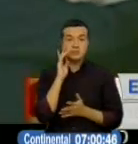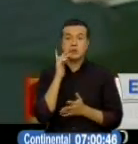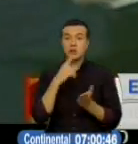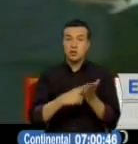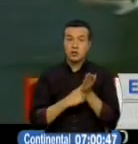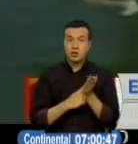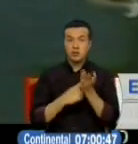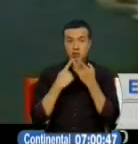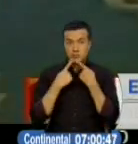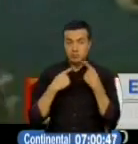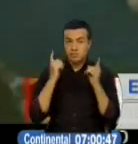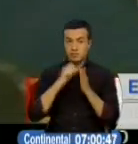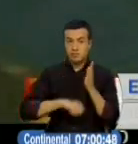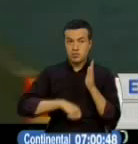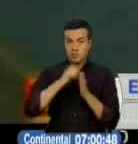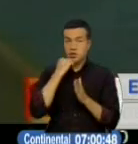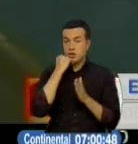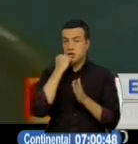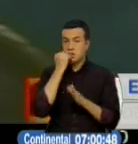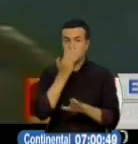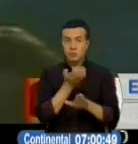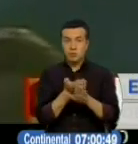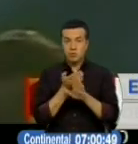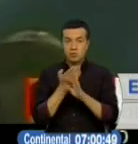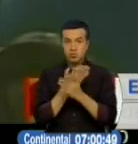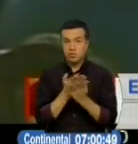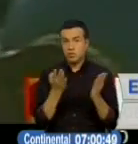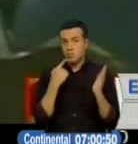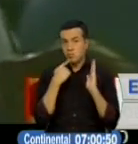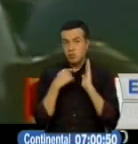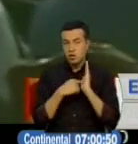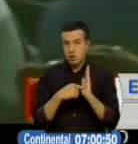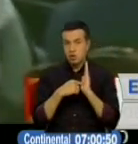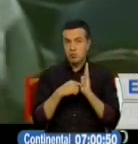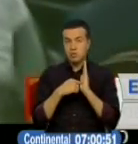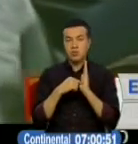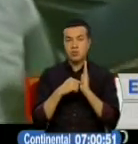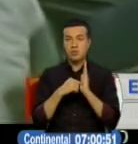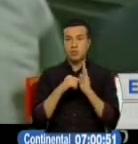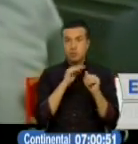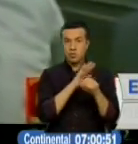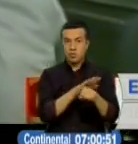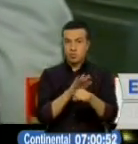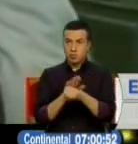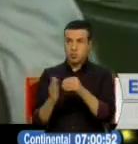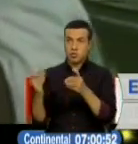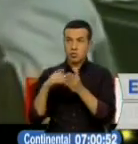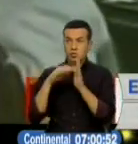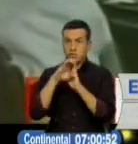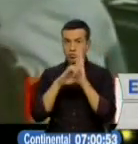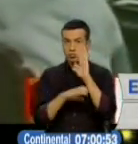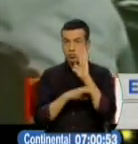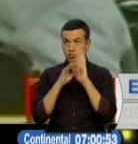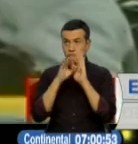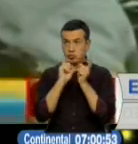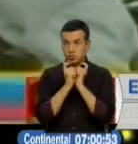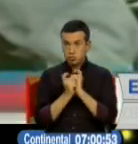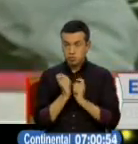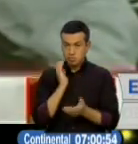reunión se espera la aprobación de alguna de las propuestas. Entre ellas está el cese de la convocatoria a una nueva constituyente.